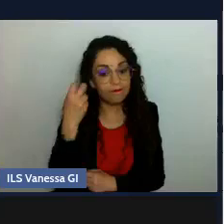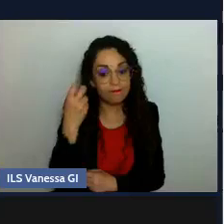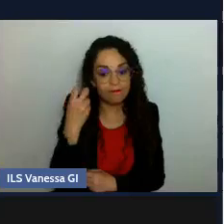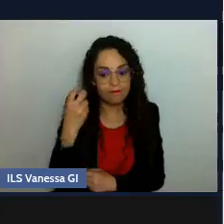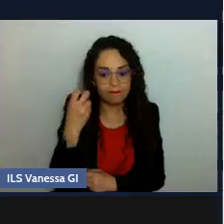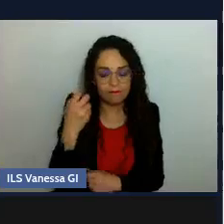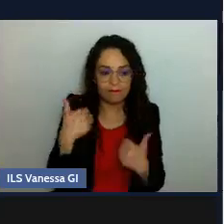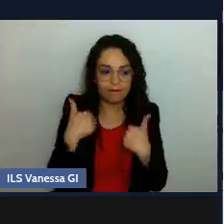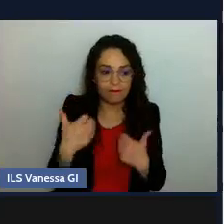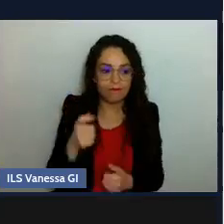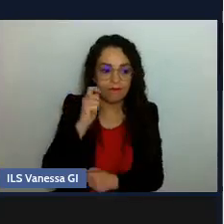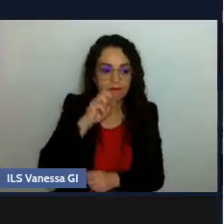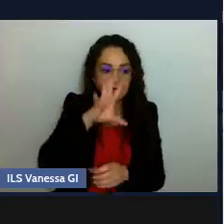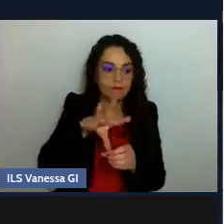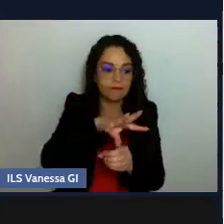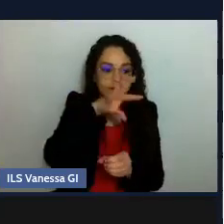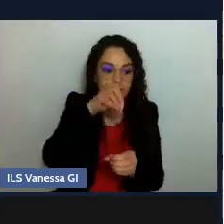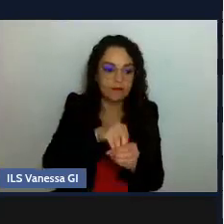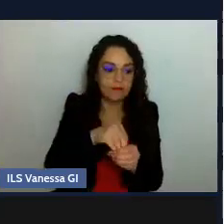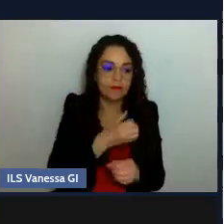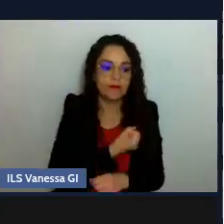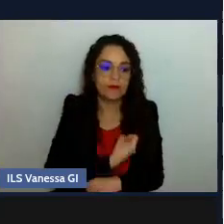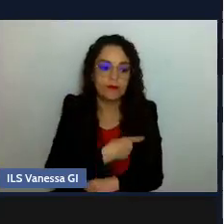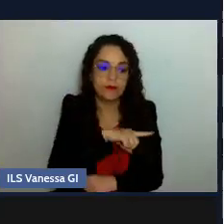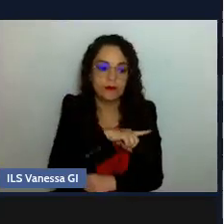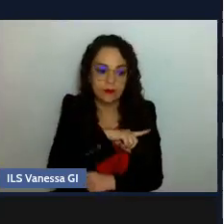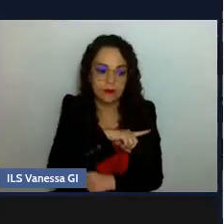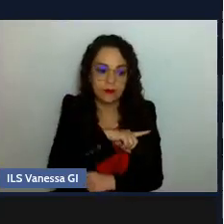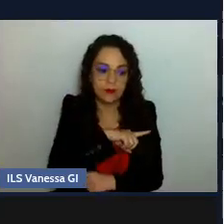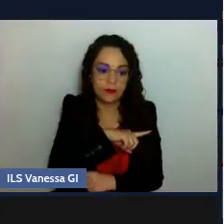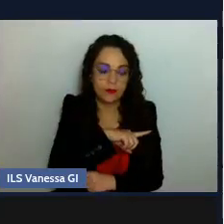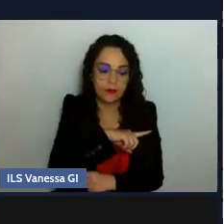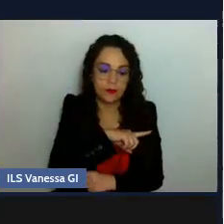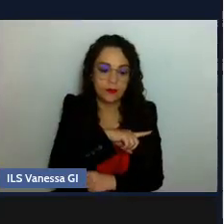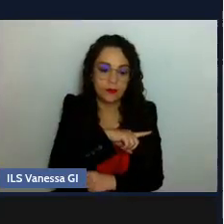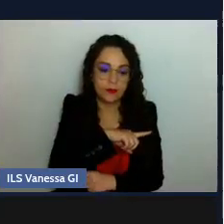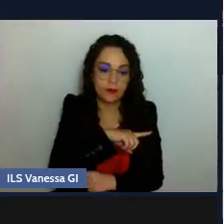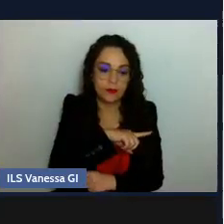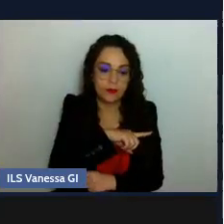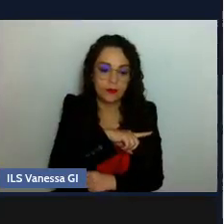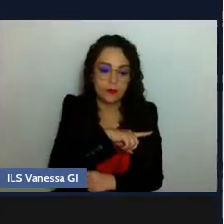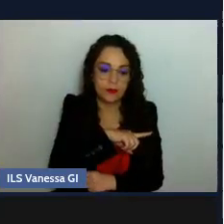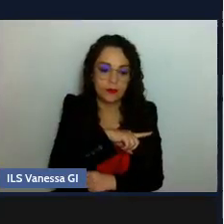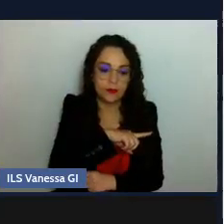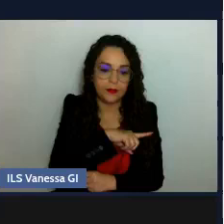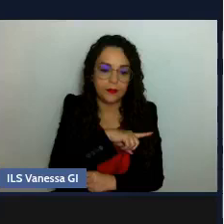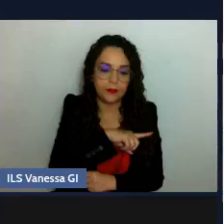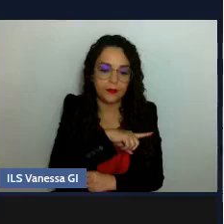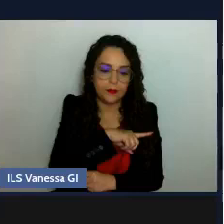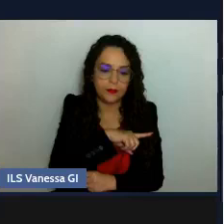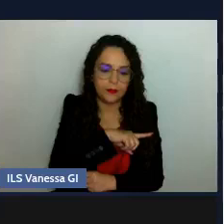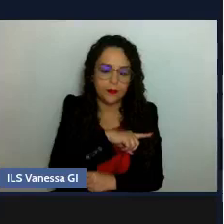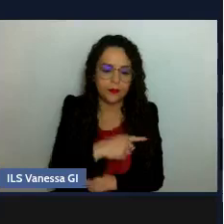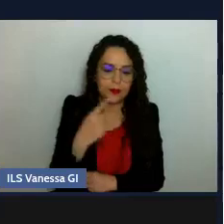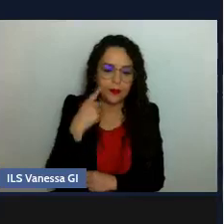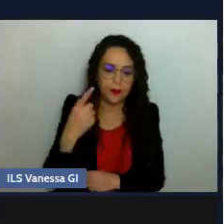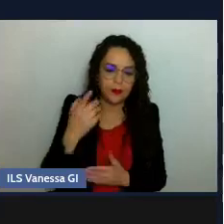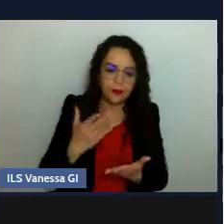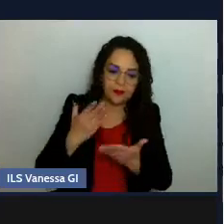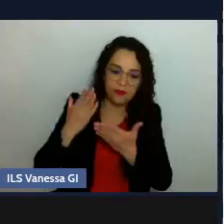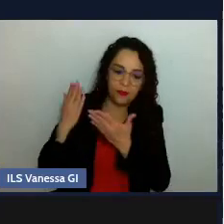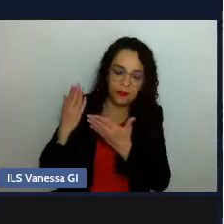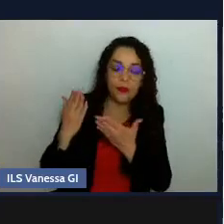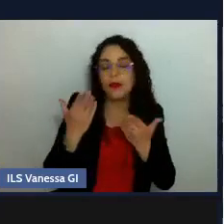que podamos reproducir el link que se encuentra ahí, por favor? A ver si nos da el acceso, para que vean un poquito más de lo que son